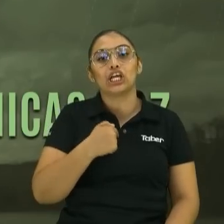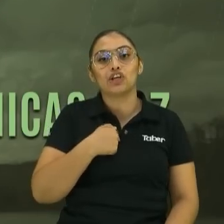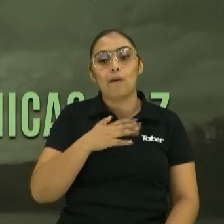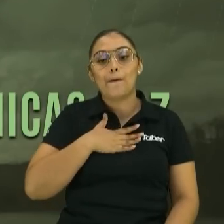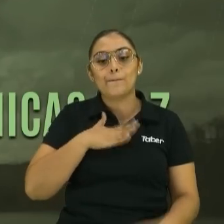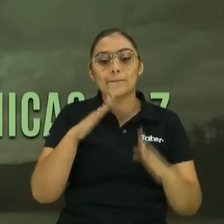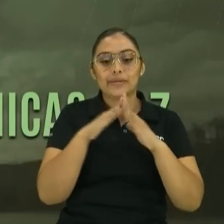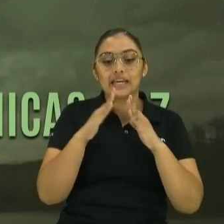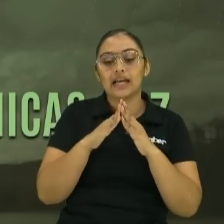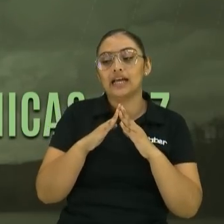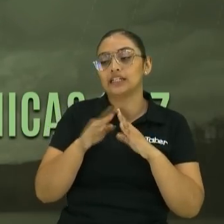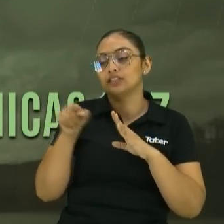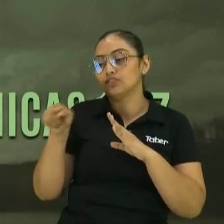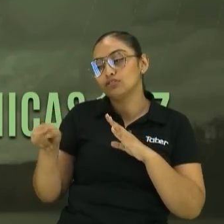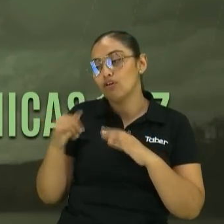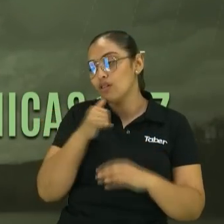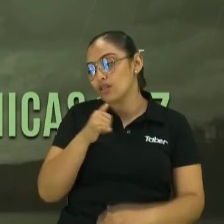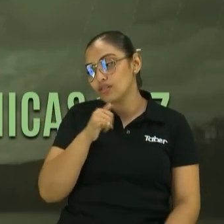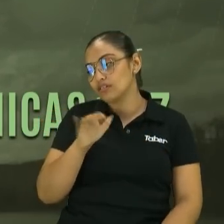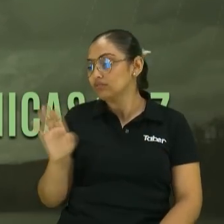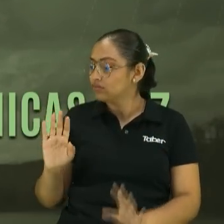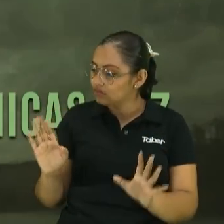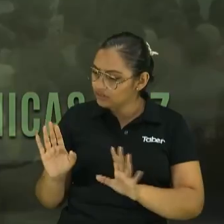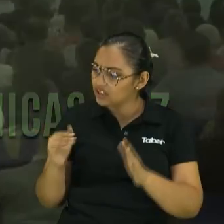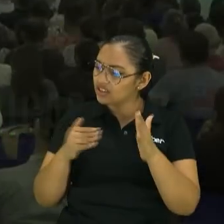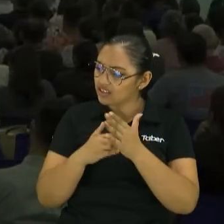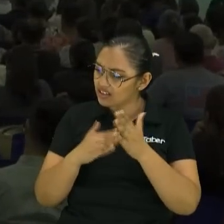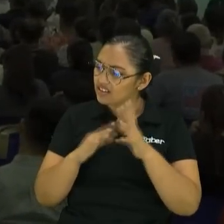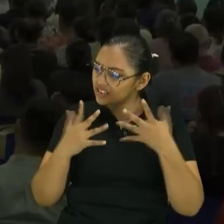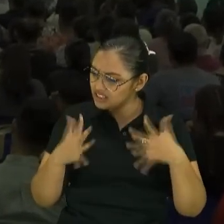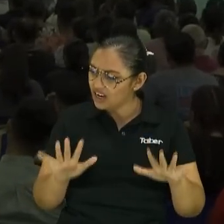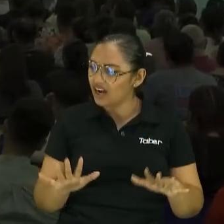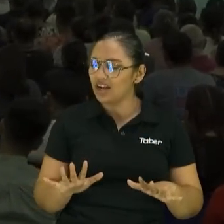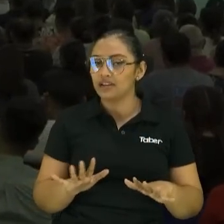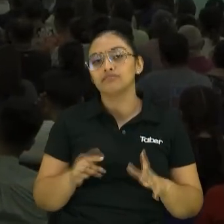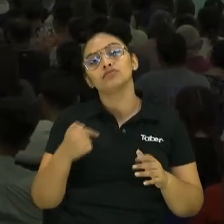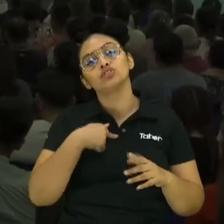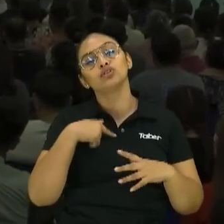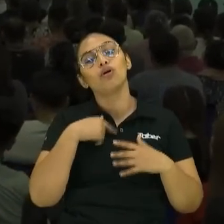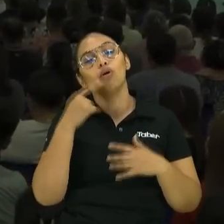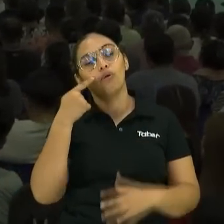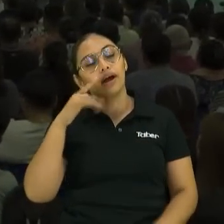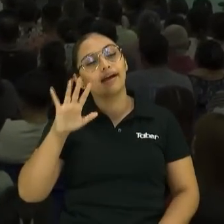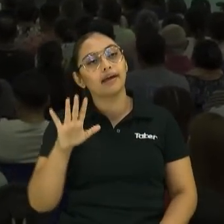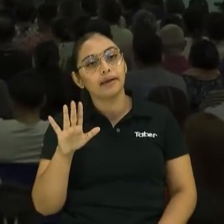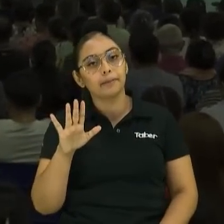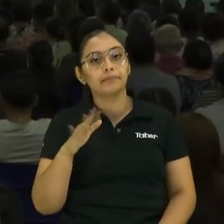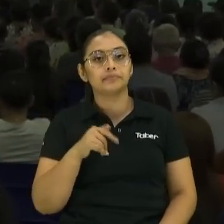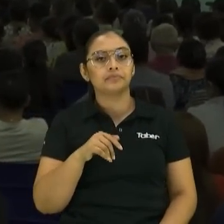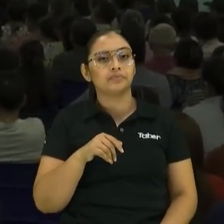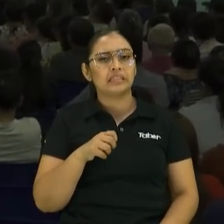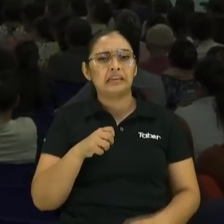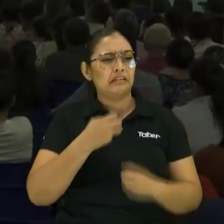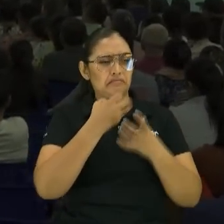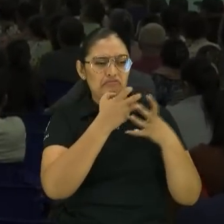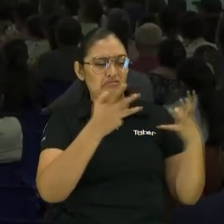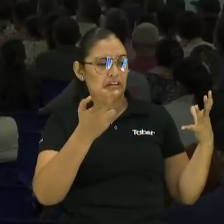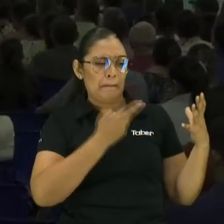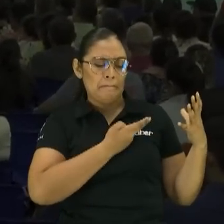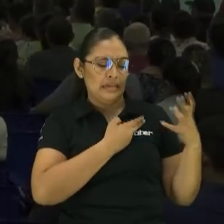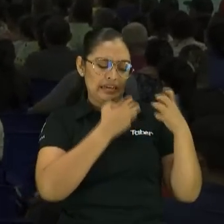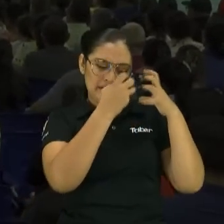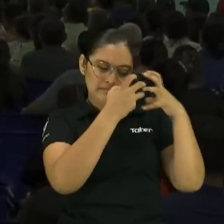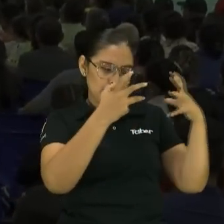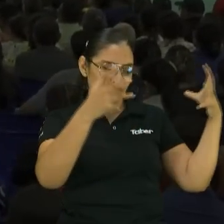no Solo estoy poniendo un planteamiento estos son los pecados grandotes capital hay mucho más ocultos